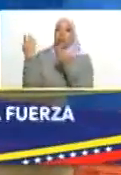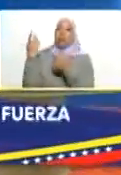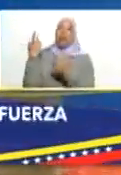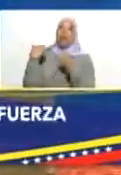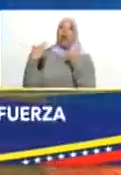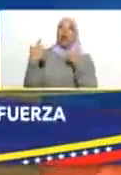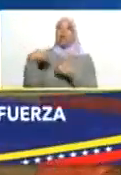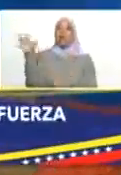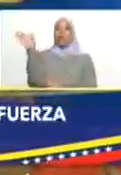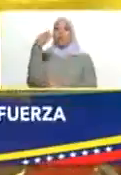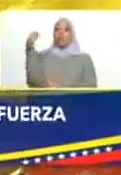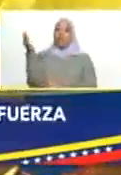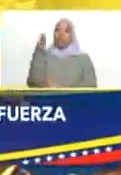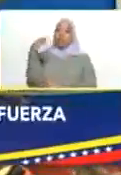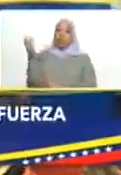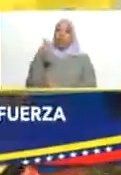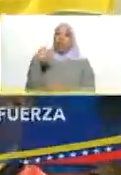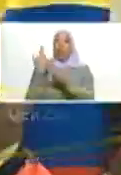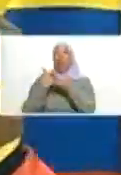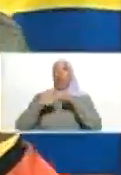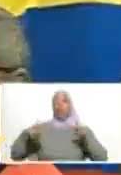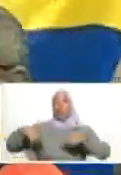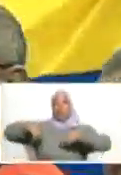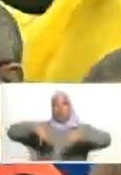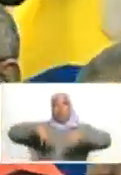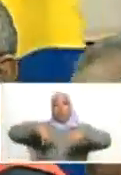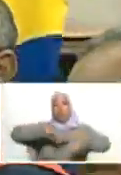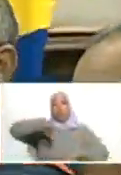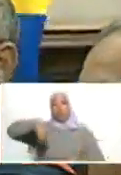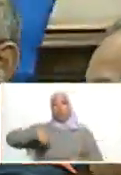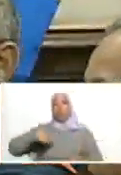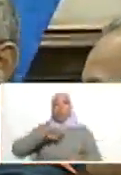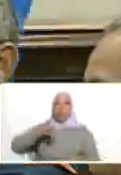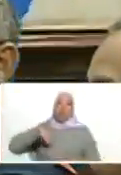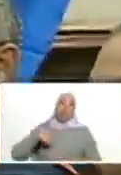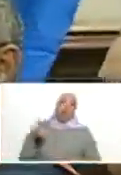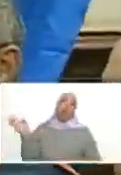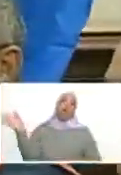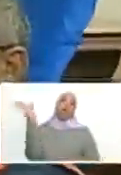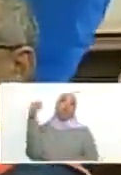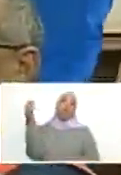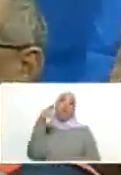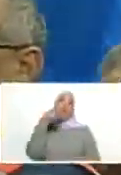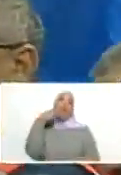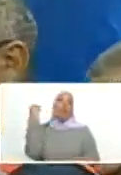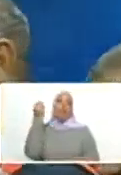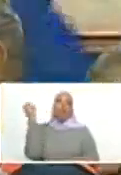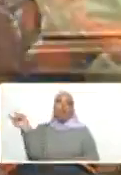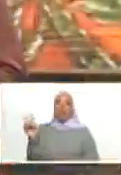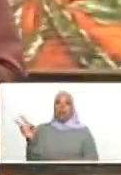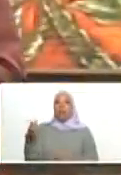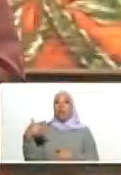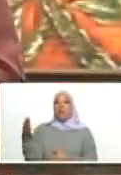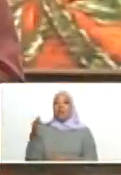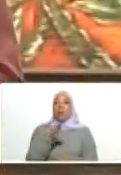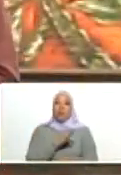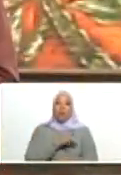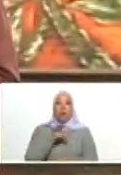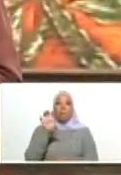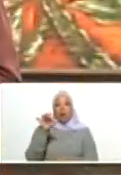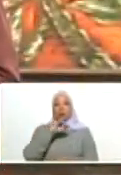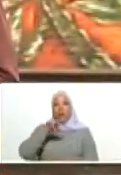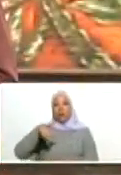del estandarte de los ejércitos libertadores. Esta es nuestra bandera. Orgulloso de nuestra bandera patria,